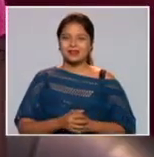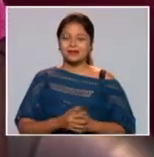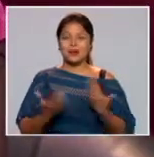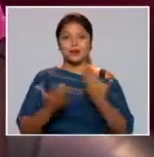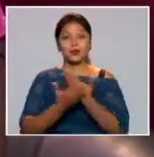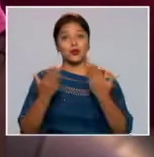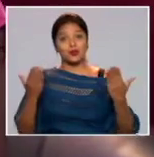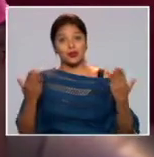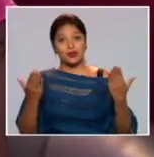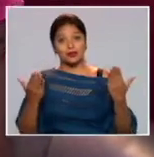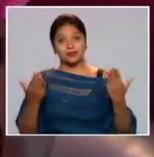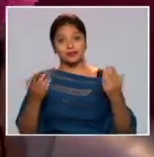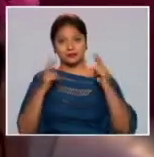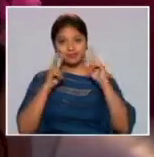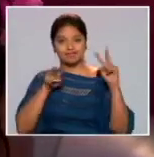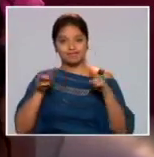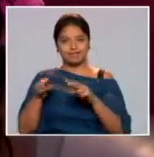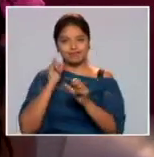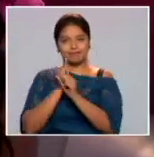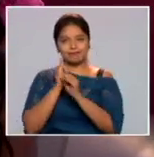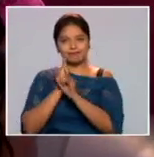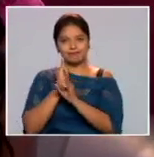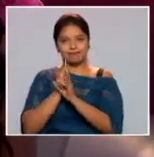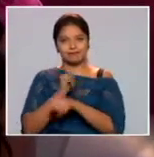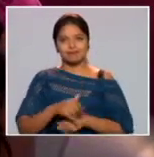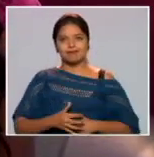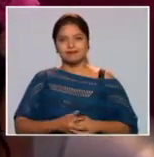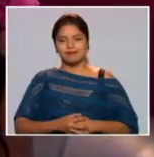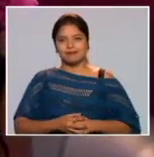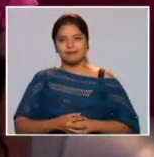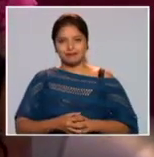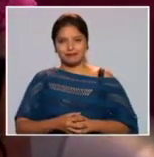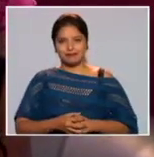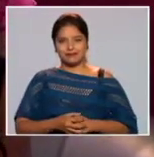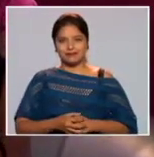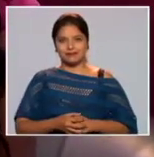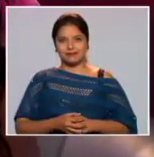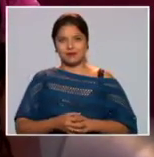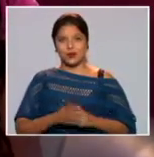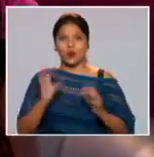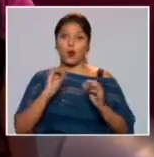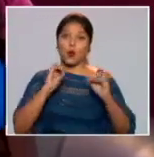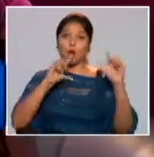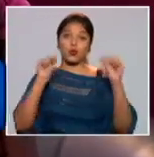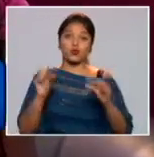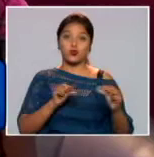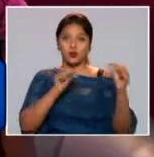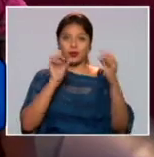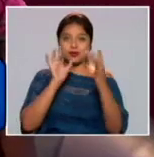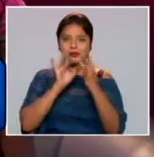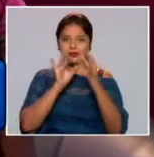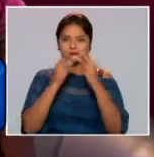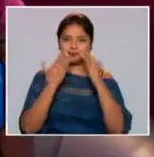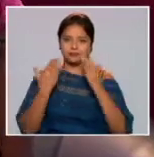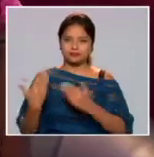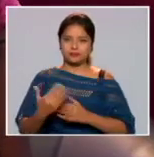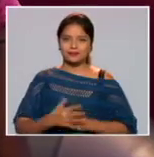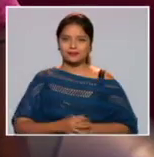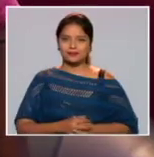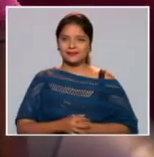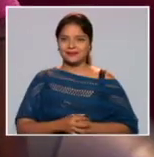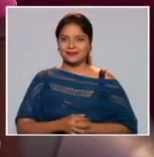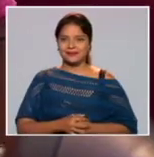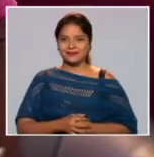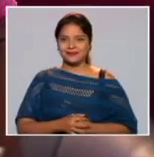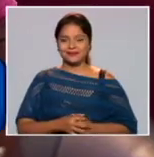ustedes amigos pueden seguirnos a través de nuestra página web www.vive.gob.ve o a través de nuestro Twitter @v